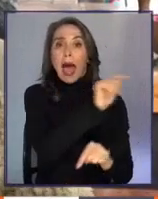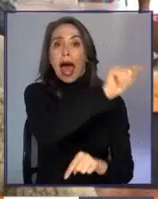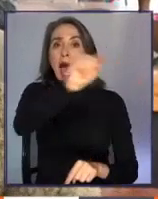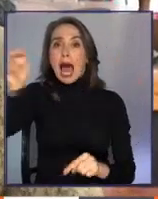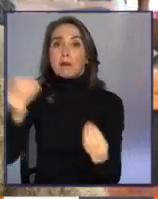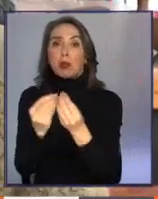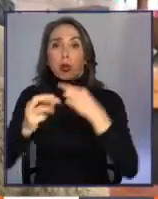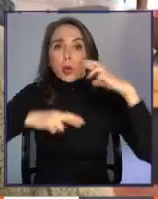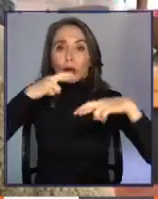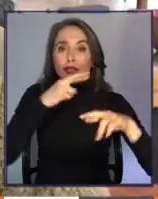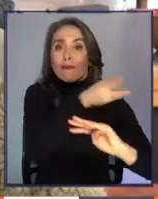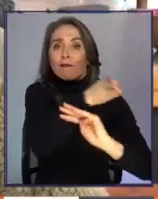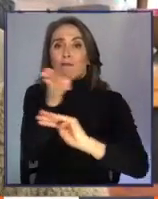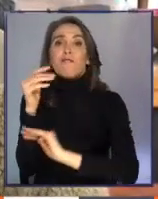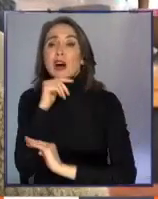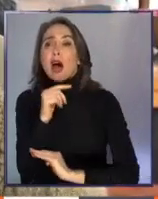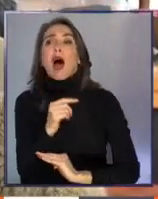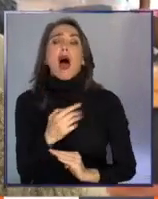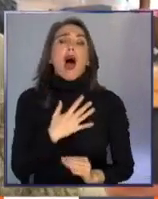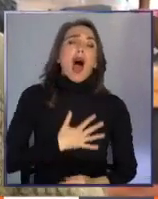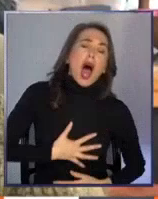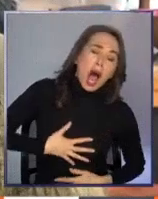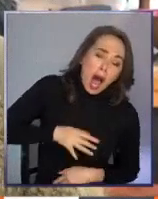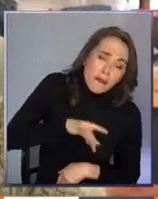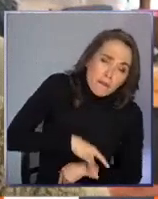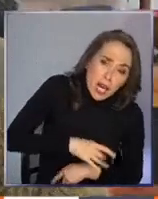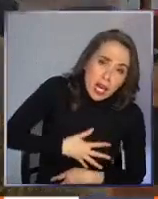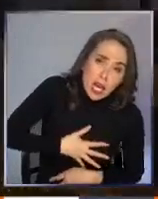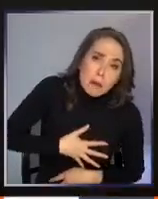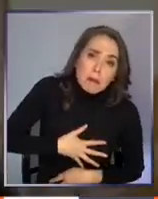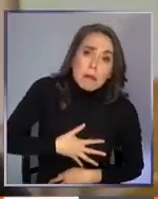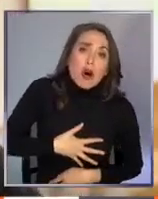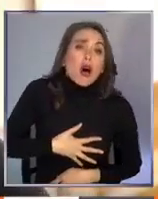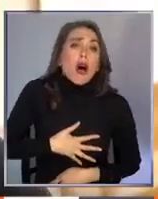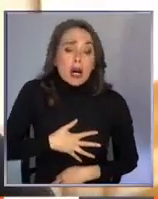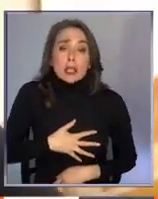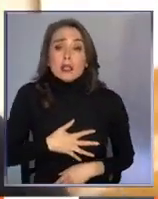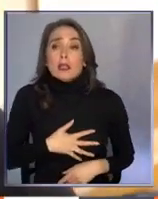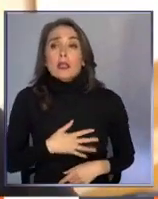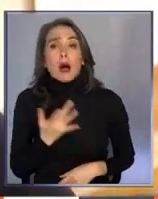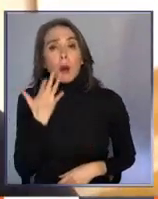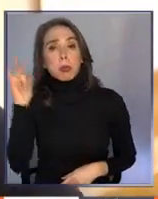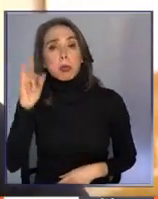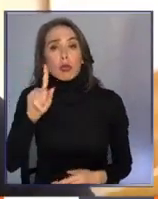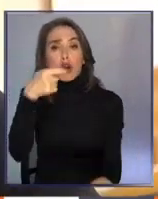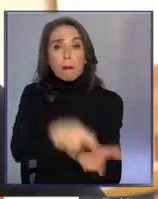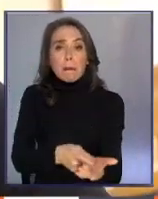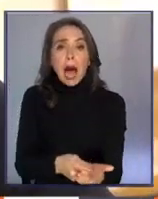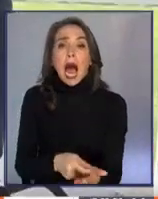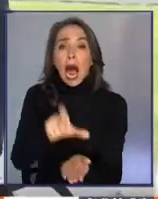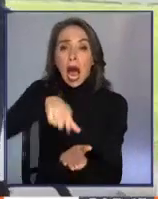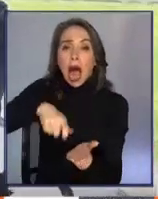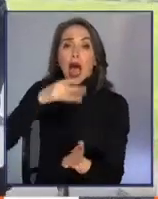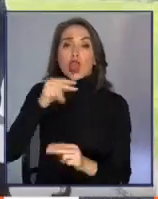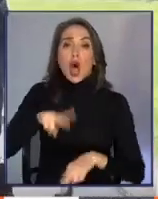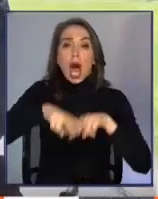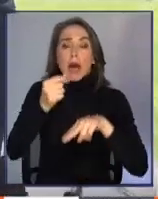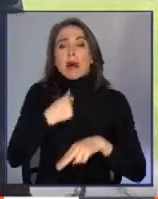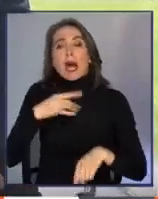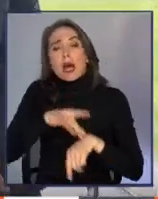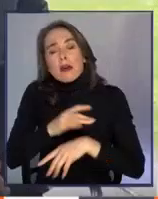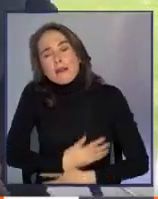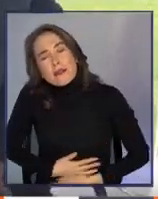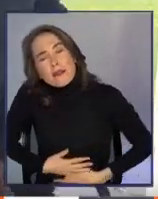donde hace que se siente mal y posteriormente no paga la cuenta. O no tiene saldo en la tarjeta o se siente mal